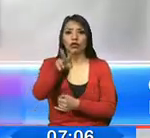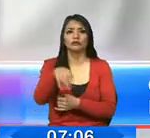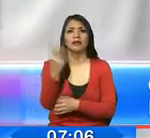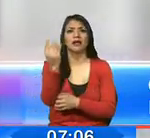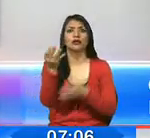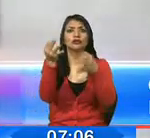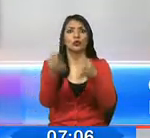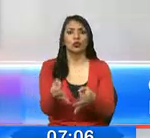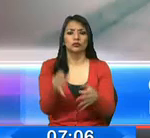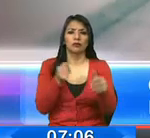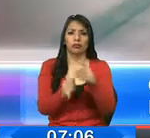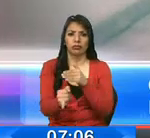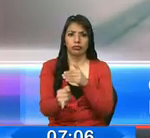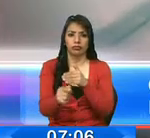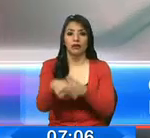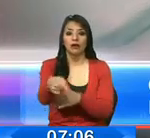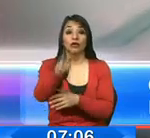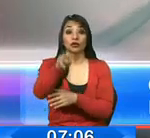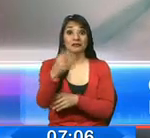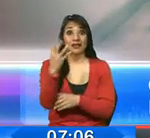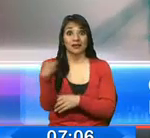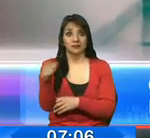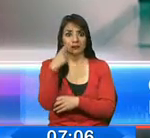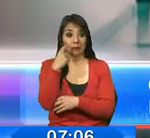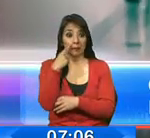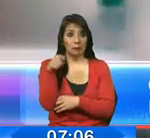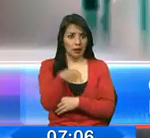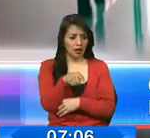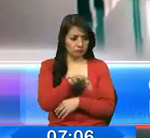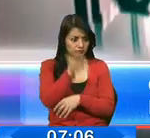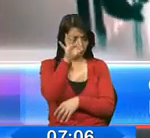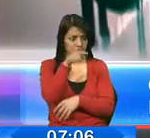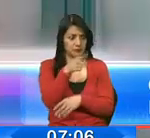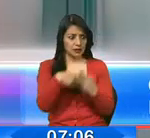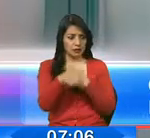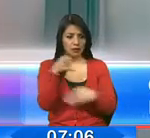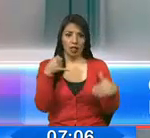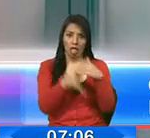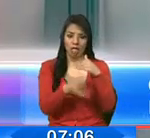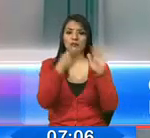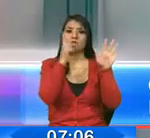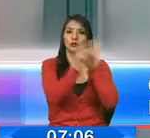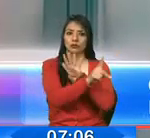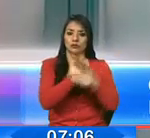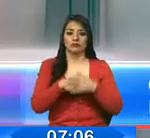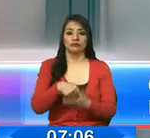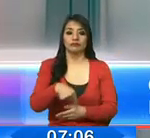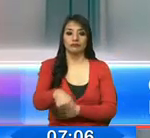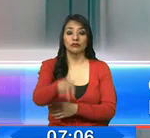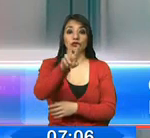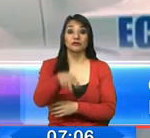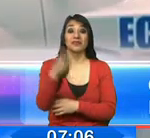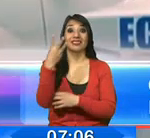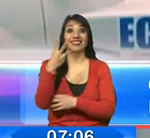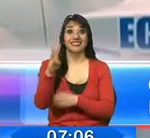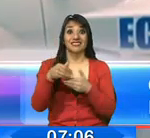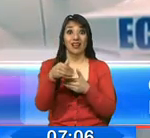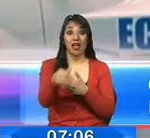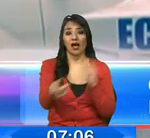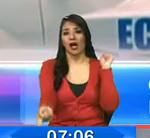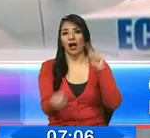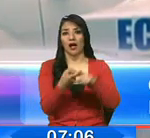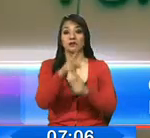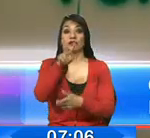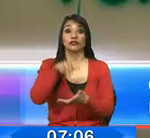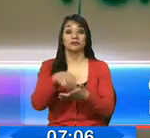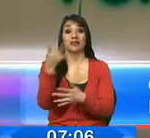el 2015 el padre del menor detectó el abuso y presentó la denuncia. Mientras que desde el año 2016 hasta el